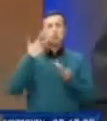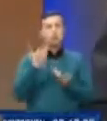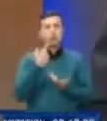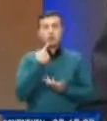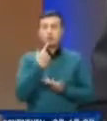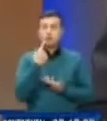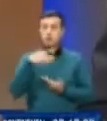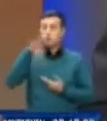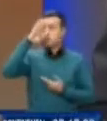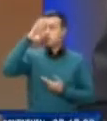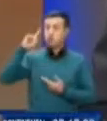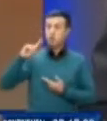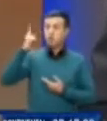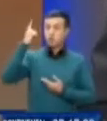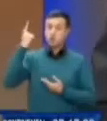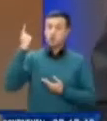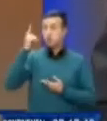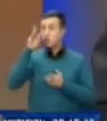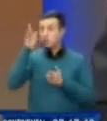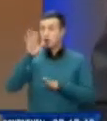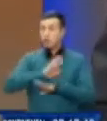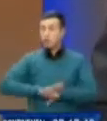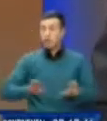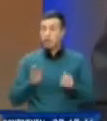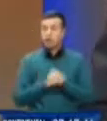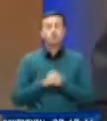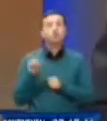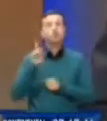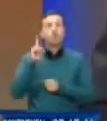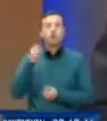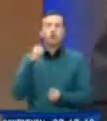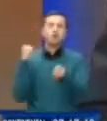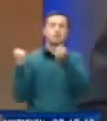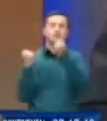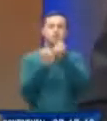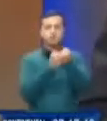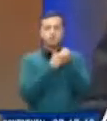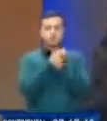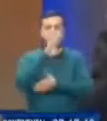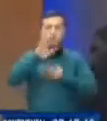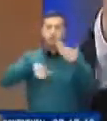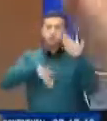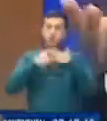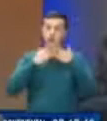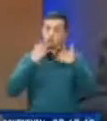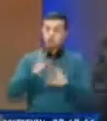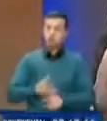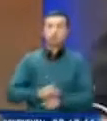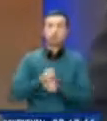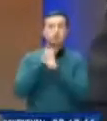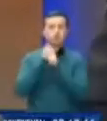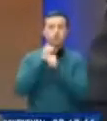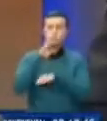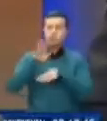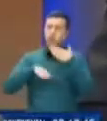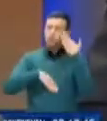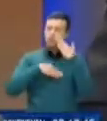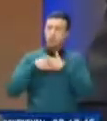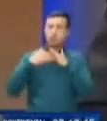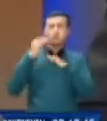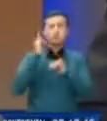la policía nacional únicamente estamos hablando de complementariedad con el sistema de seguridad con todas las entidades del